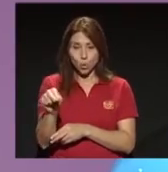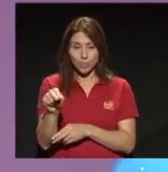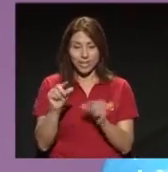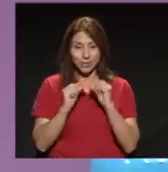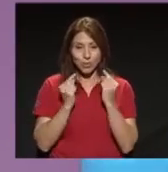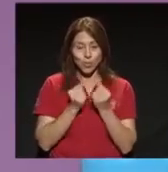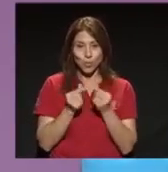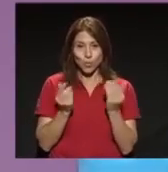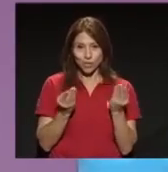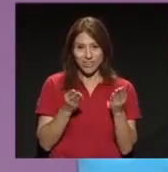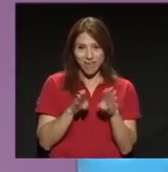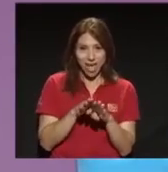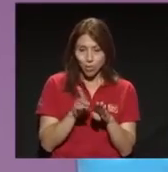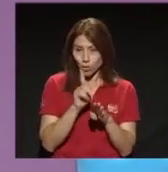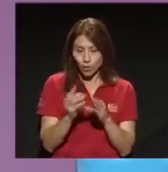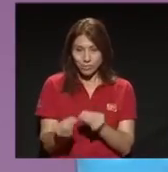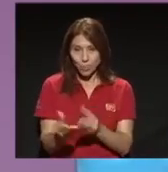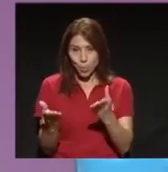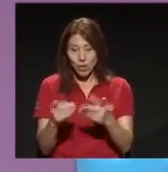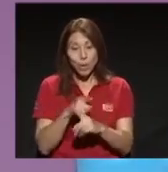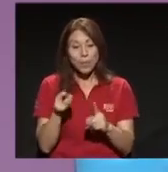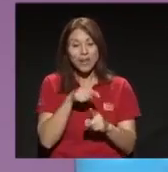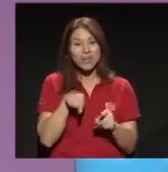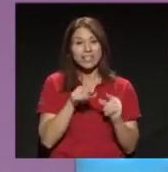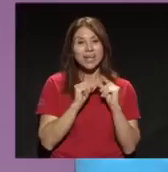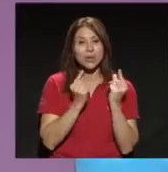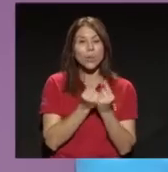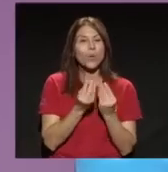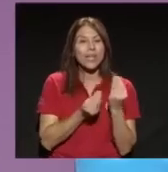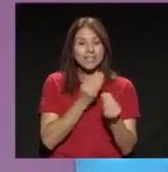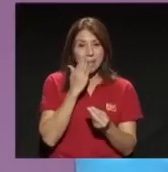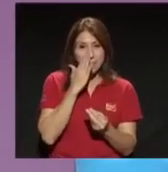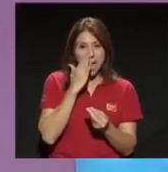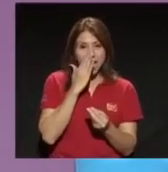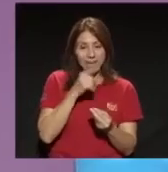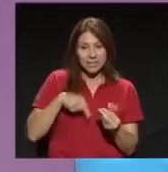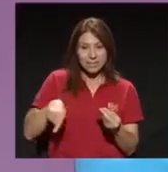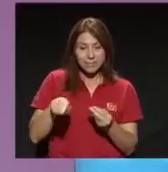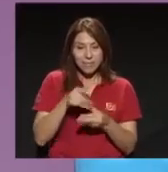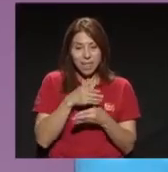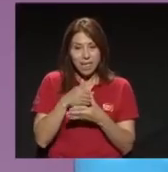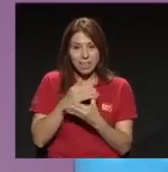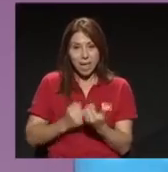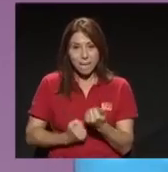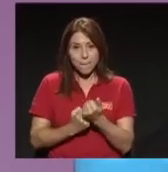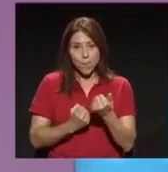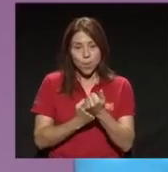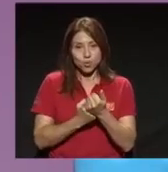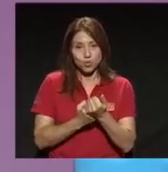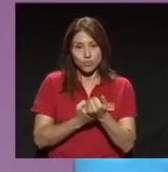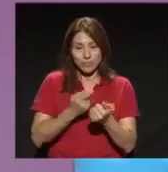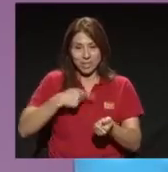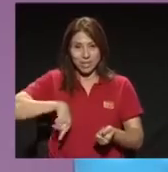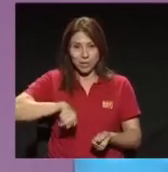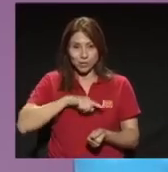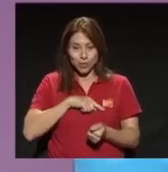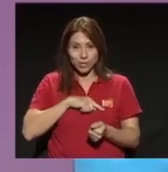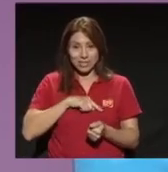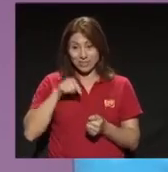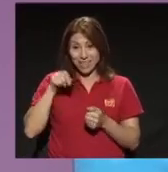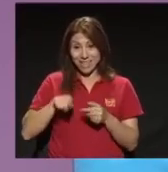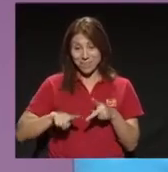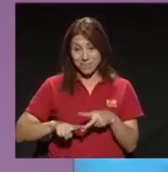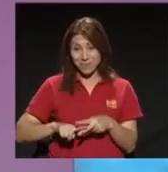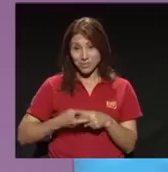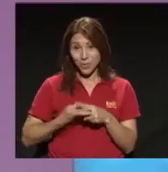pero es un grupo de madres que es un grupo de apoyo entre nosotras para muchas surgió a partir de la primera mamá ton